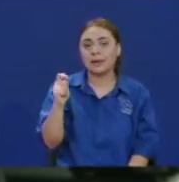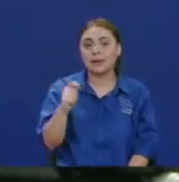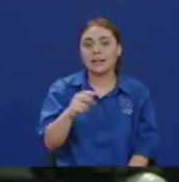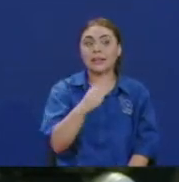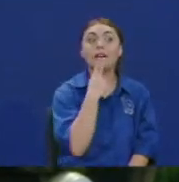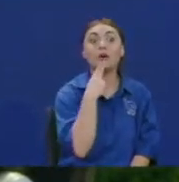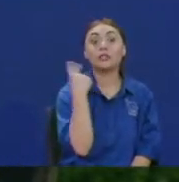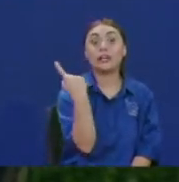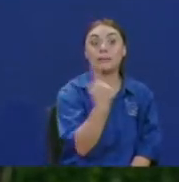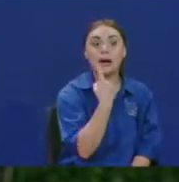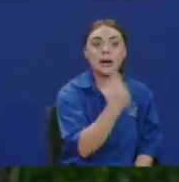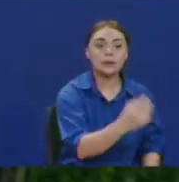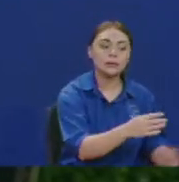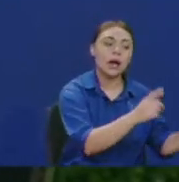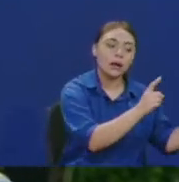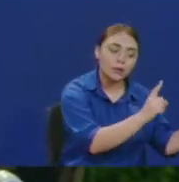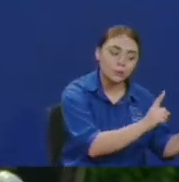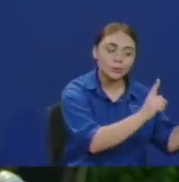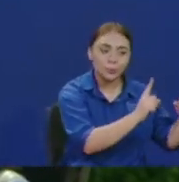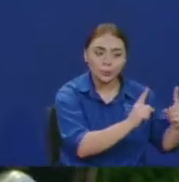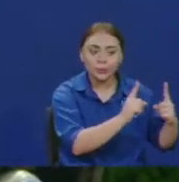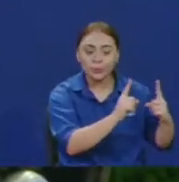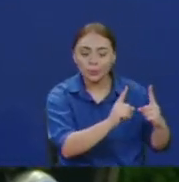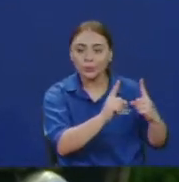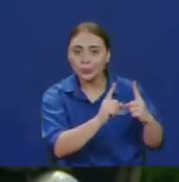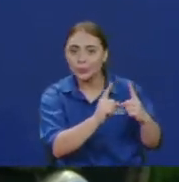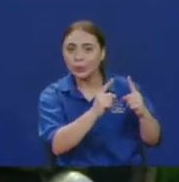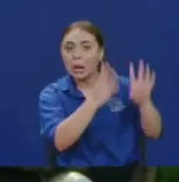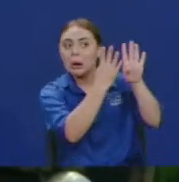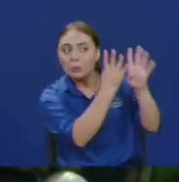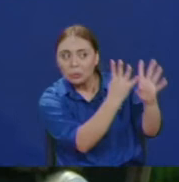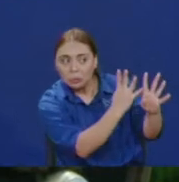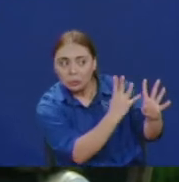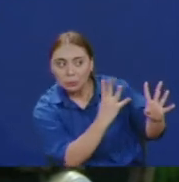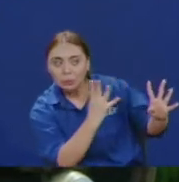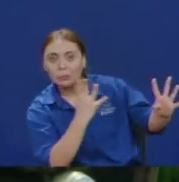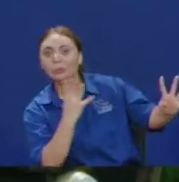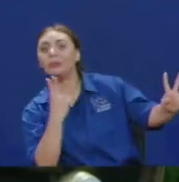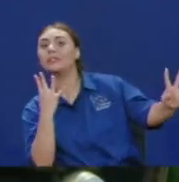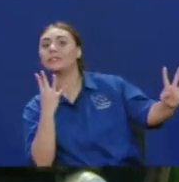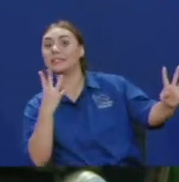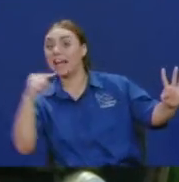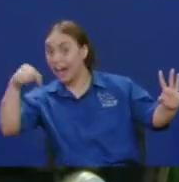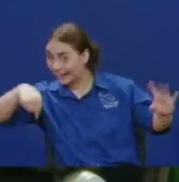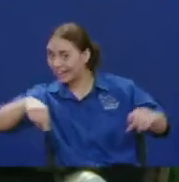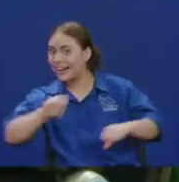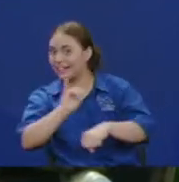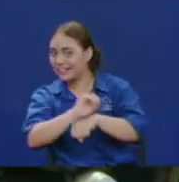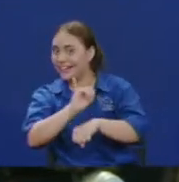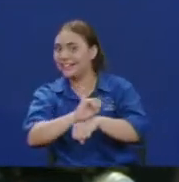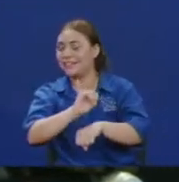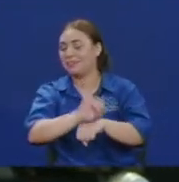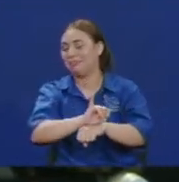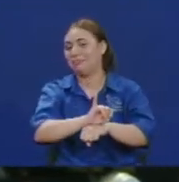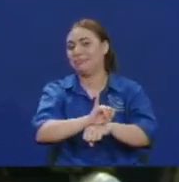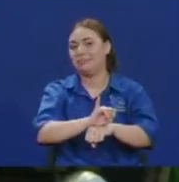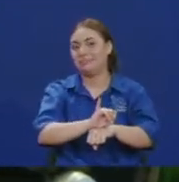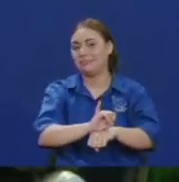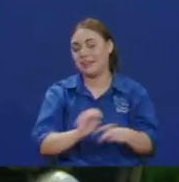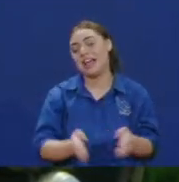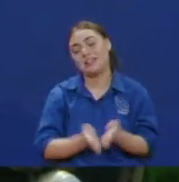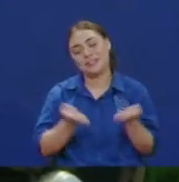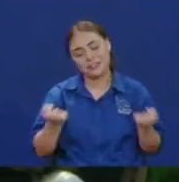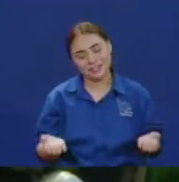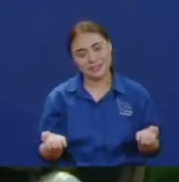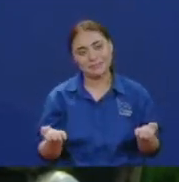ido de vacaciones, pero que no se pueden perder la bendición que tuvimos nosotros durante todo el mes de diciembre, incluyendo la